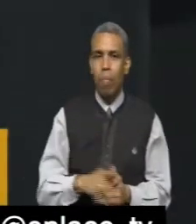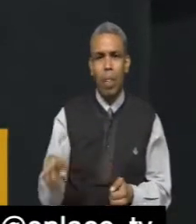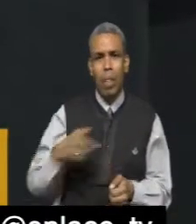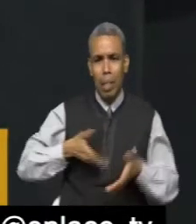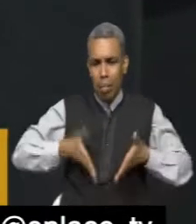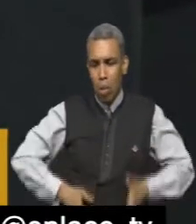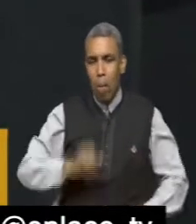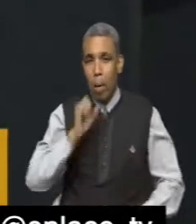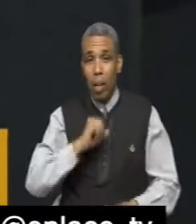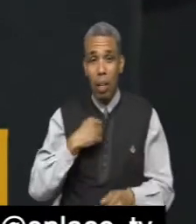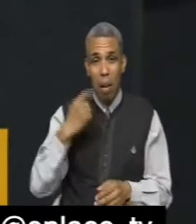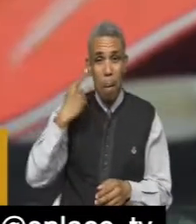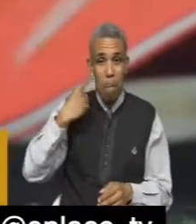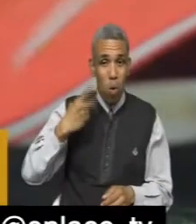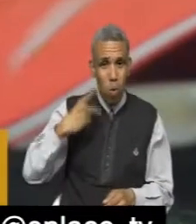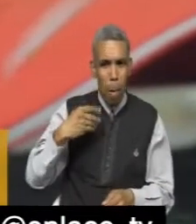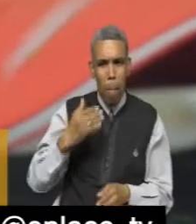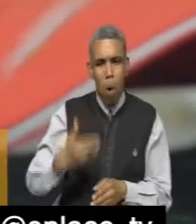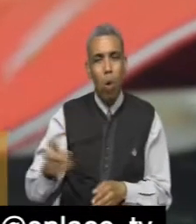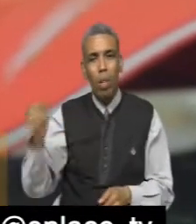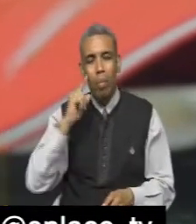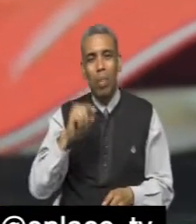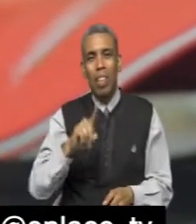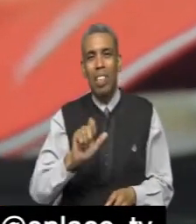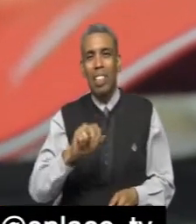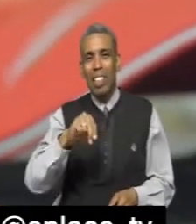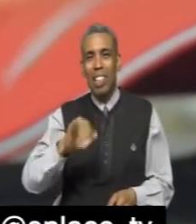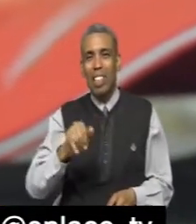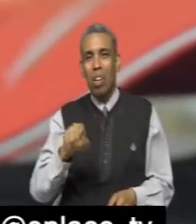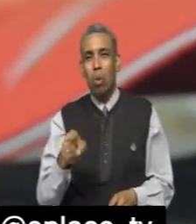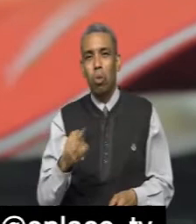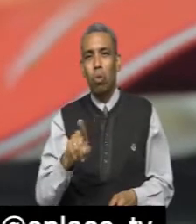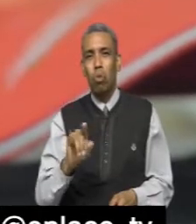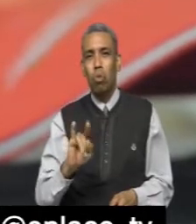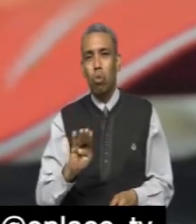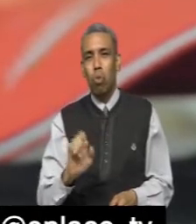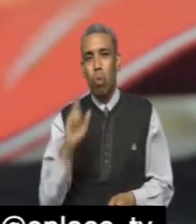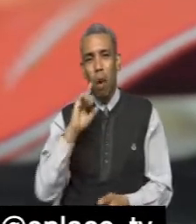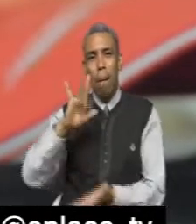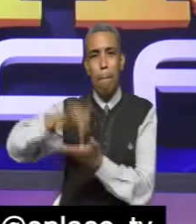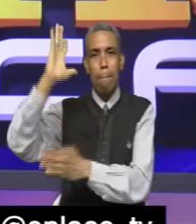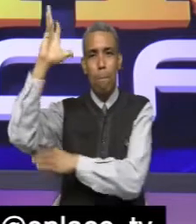en los próximos días en Sincelejo y posteriormente en Suba.